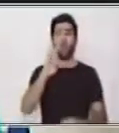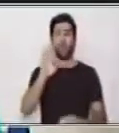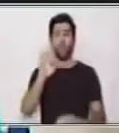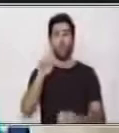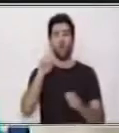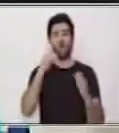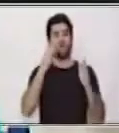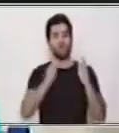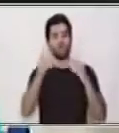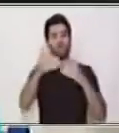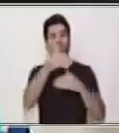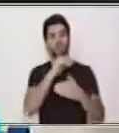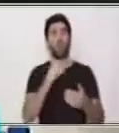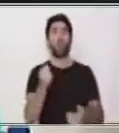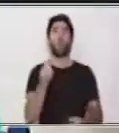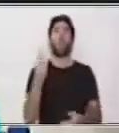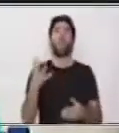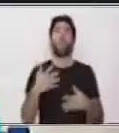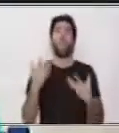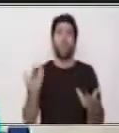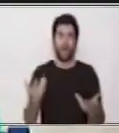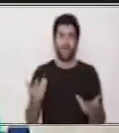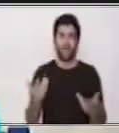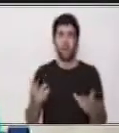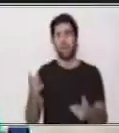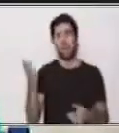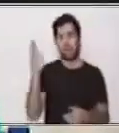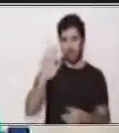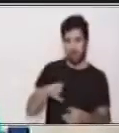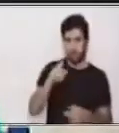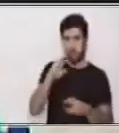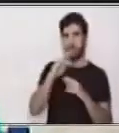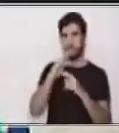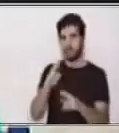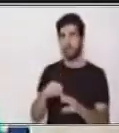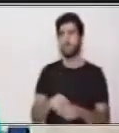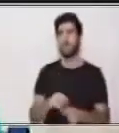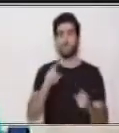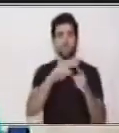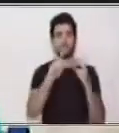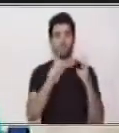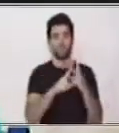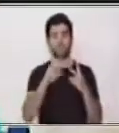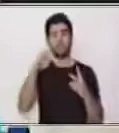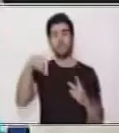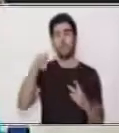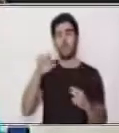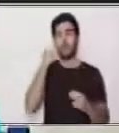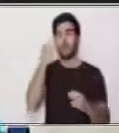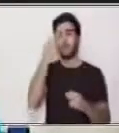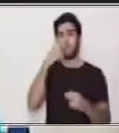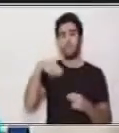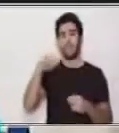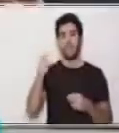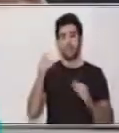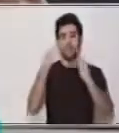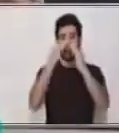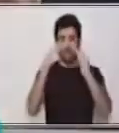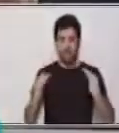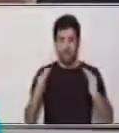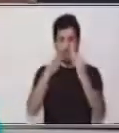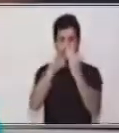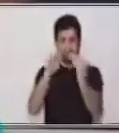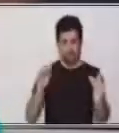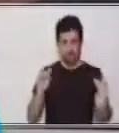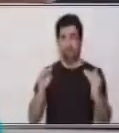Ya lo vamos a aprender, ya lo vas a poder resolver de la mejor manera. ¿Cuántas caras tiene el prisma rectangular? ¿Cuántas caras tiene el prisma